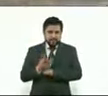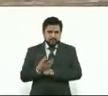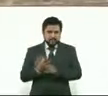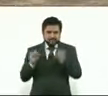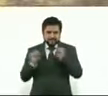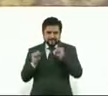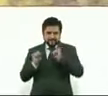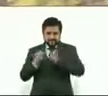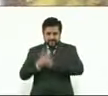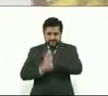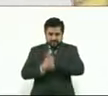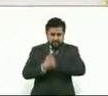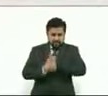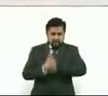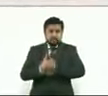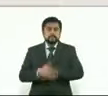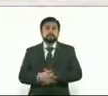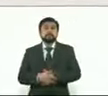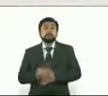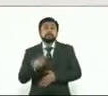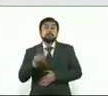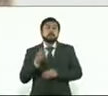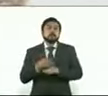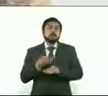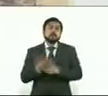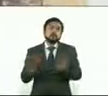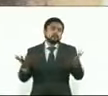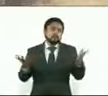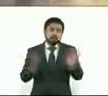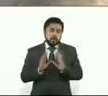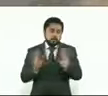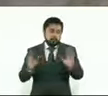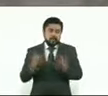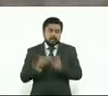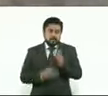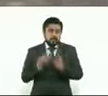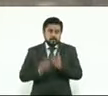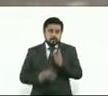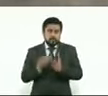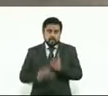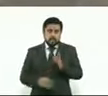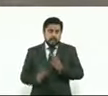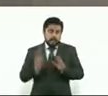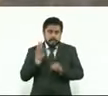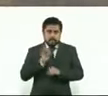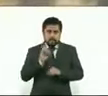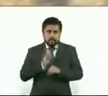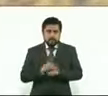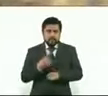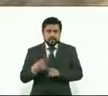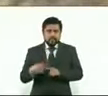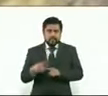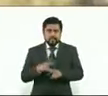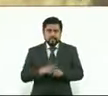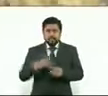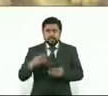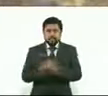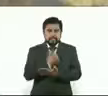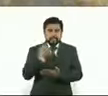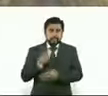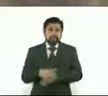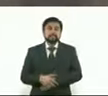todo. Todavía no hay absolutamente nada definido en este duelo por la primera posición en la rama grande.